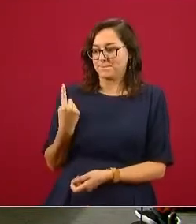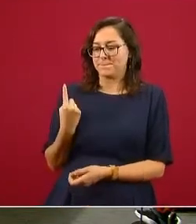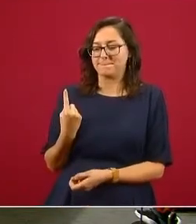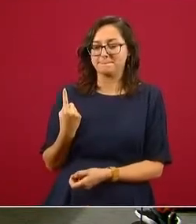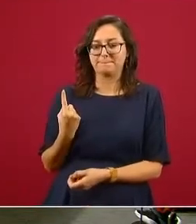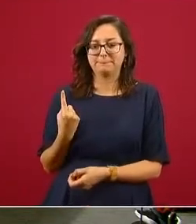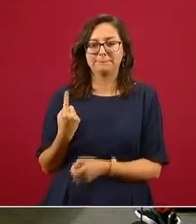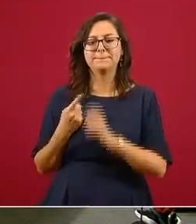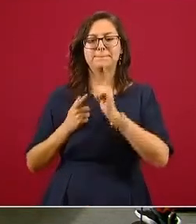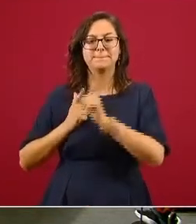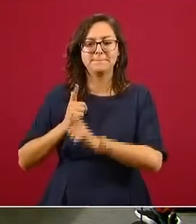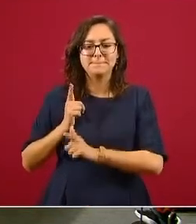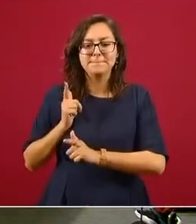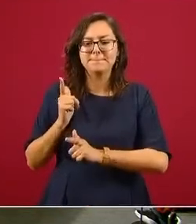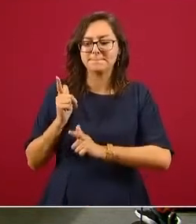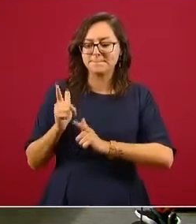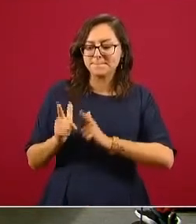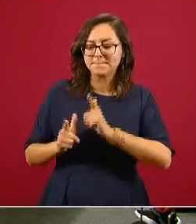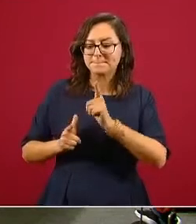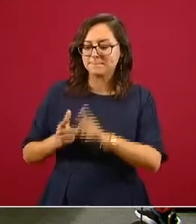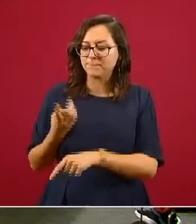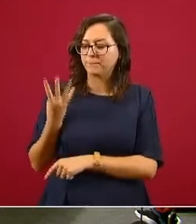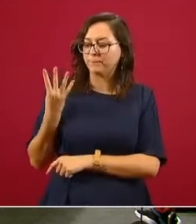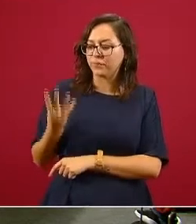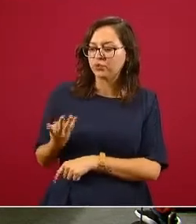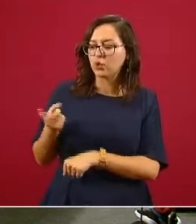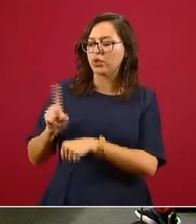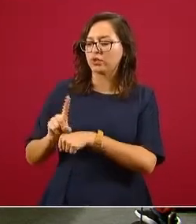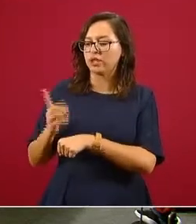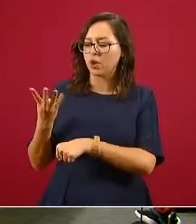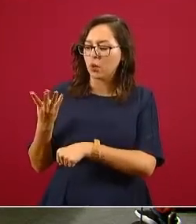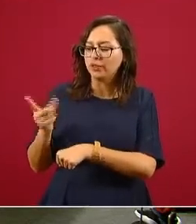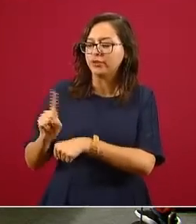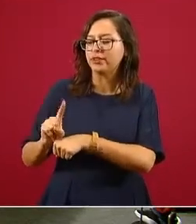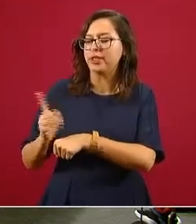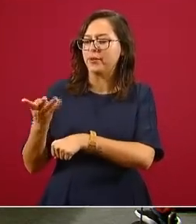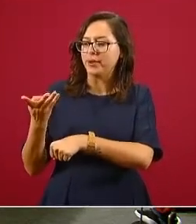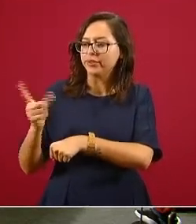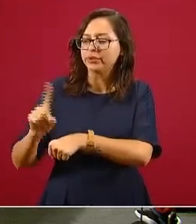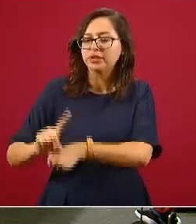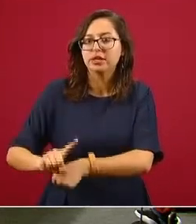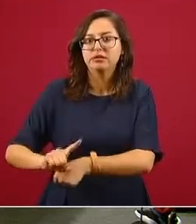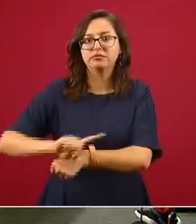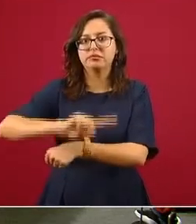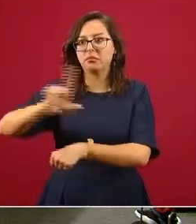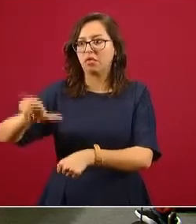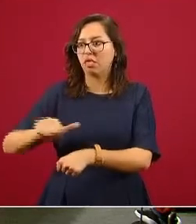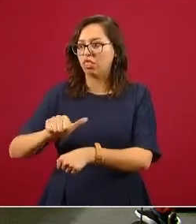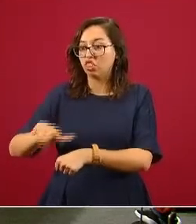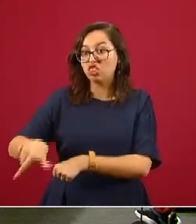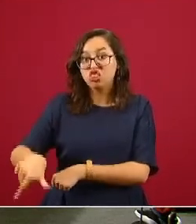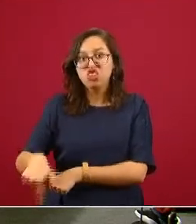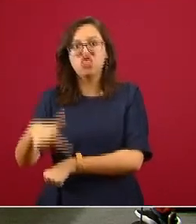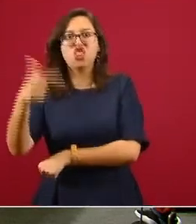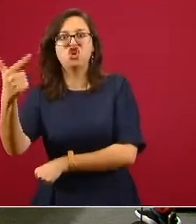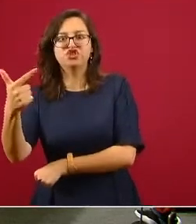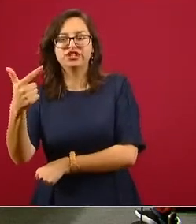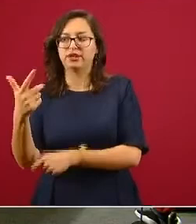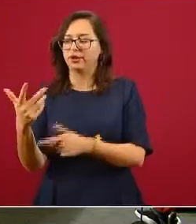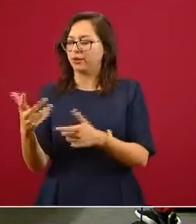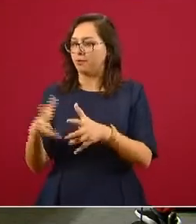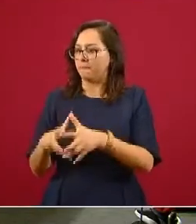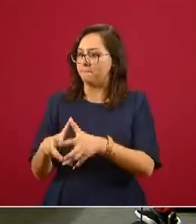una serie lenta de, en promedio, 4 casos por día. ¿Por qué es tan importante? Para que no olvidemos en qué